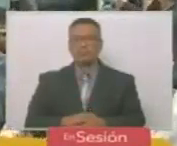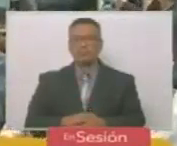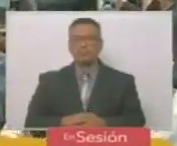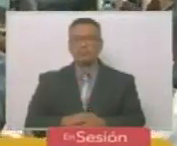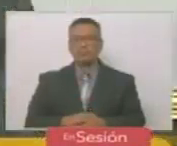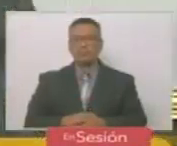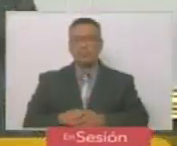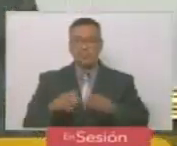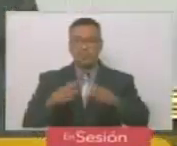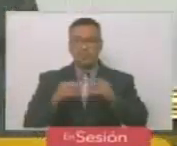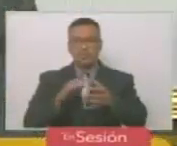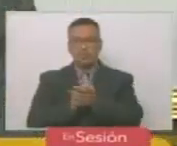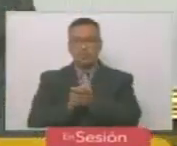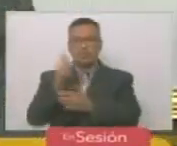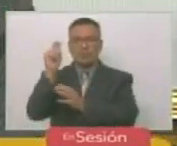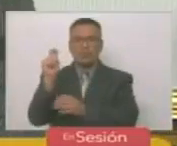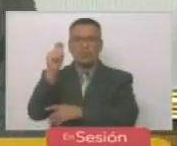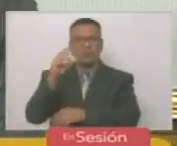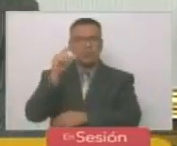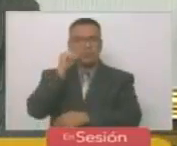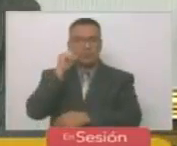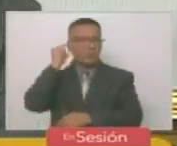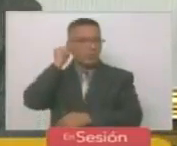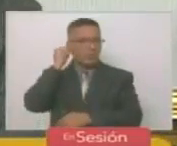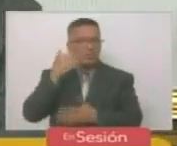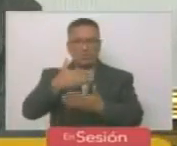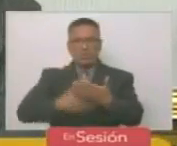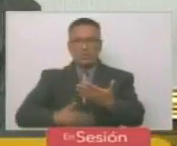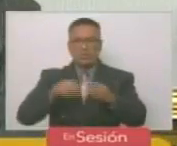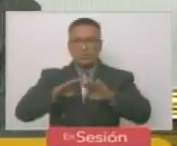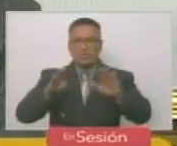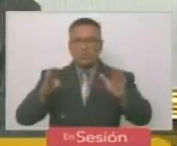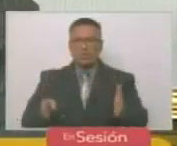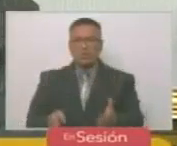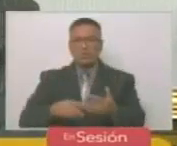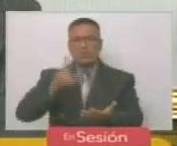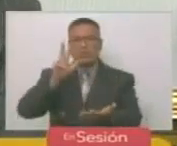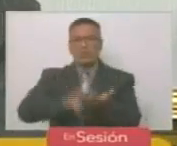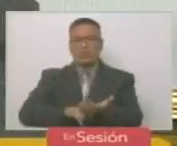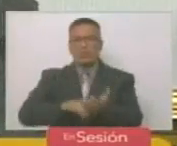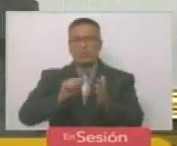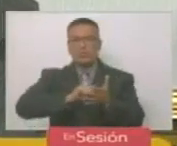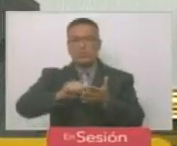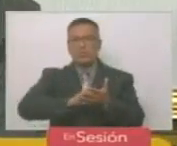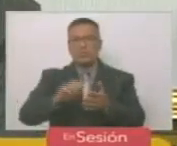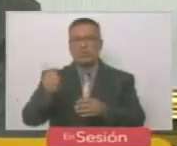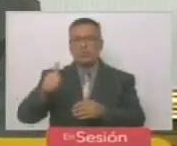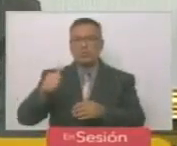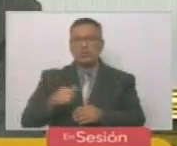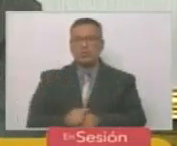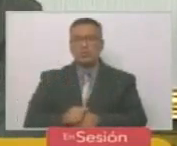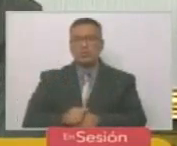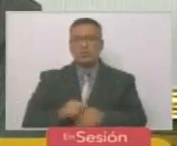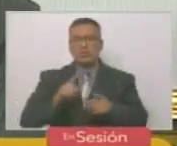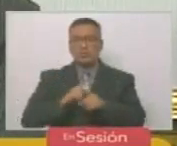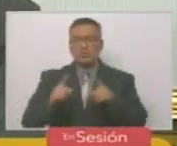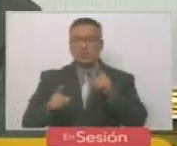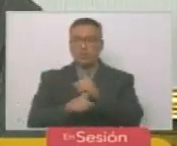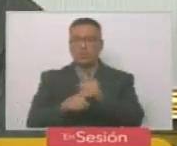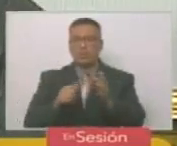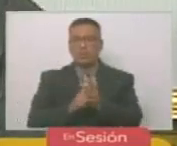Queridas diputadas y diputados, la propuesta en mesa es aprobar el artículo 10 con la supresión